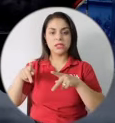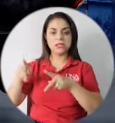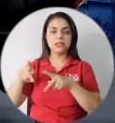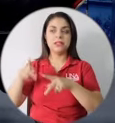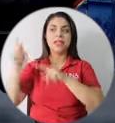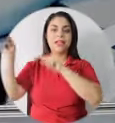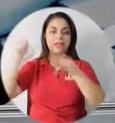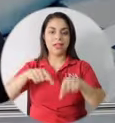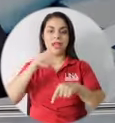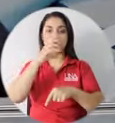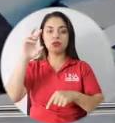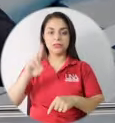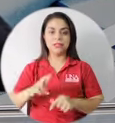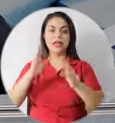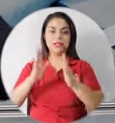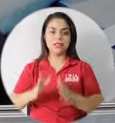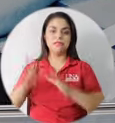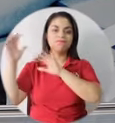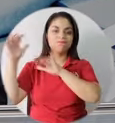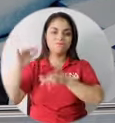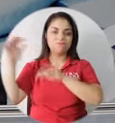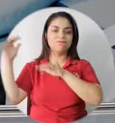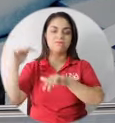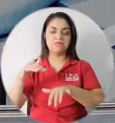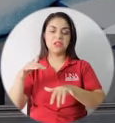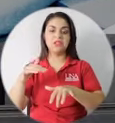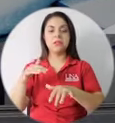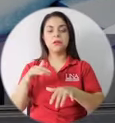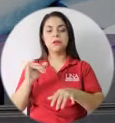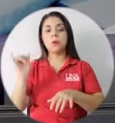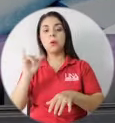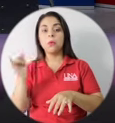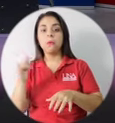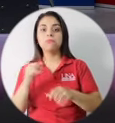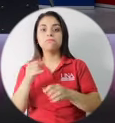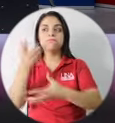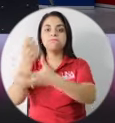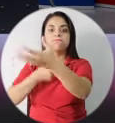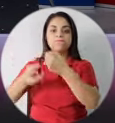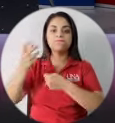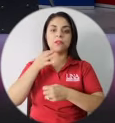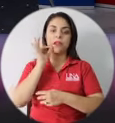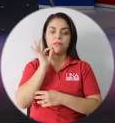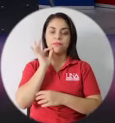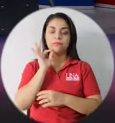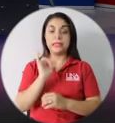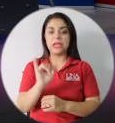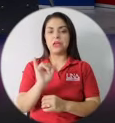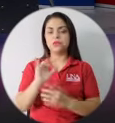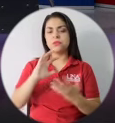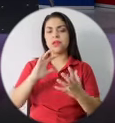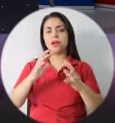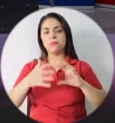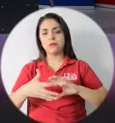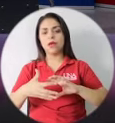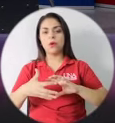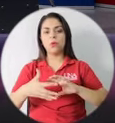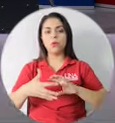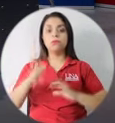que llega a Costa Rica, de migrantes que vienen a realizar esa actividad. En ese sentido ha cambiado,